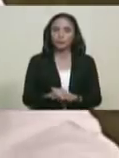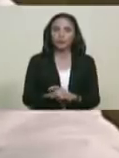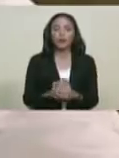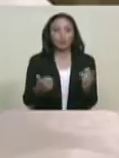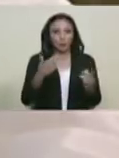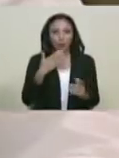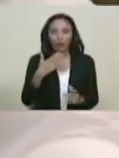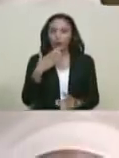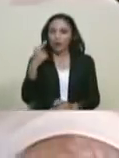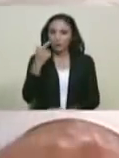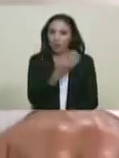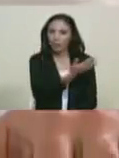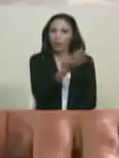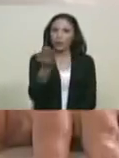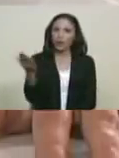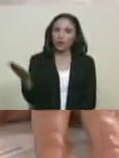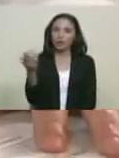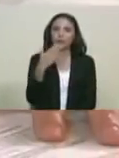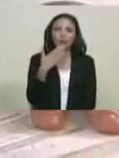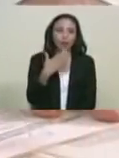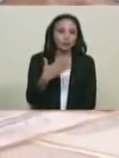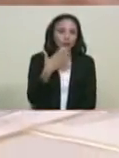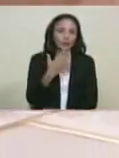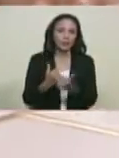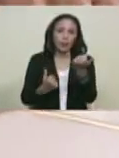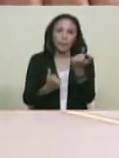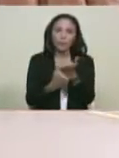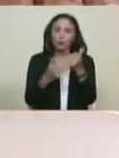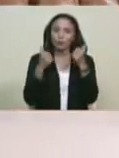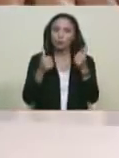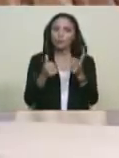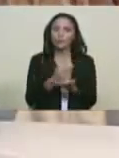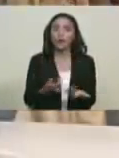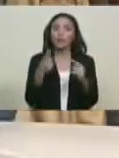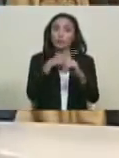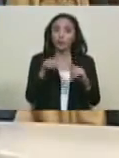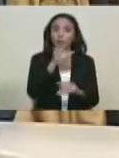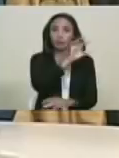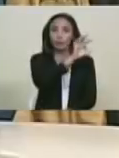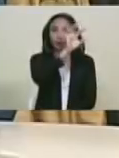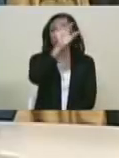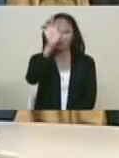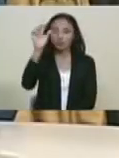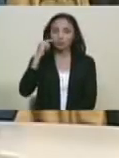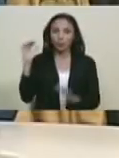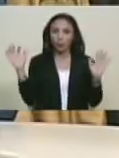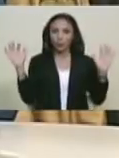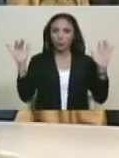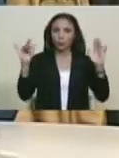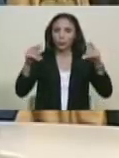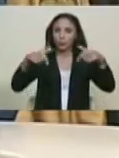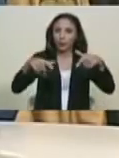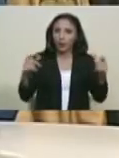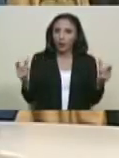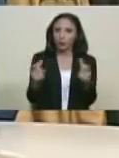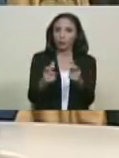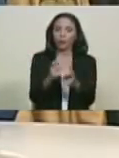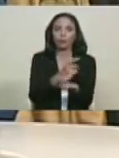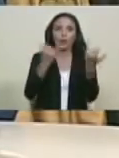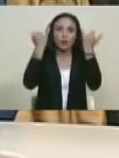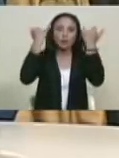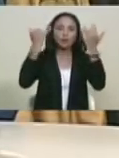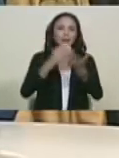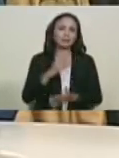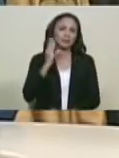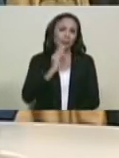las gracias a todos los compañeros que han venido de distintos países del mundo expertos economistas expertos